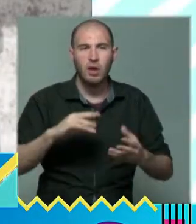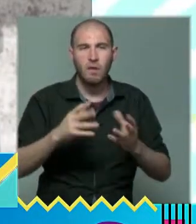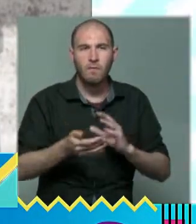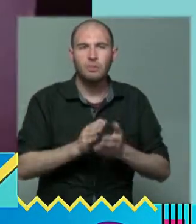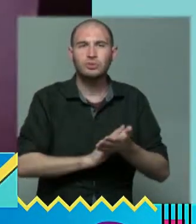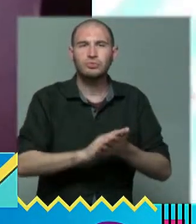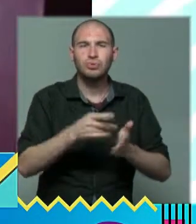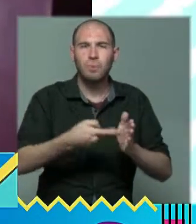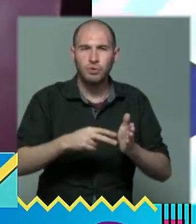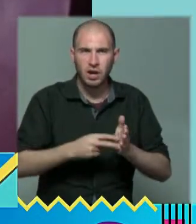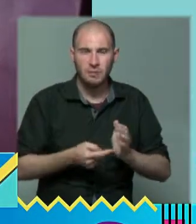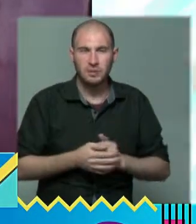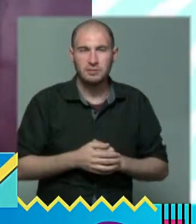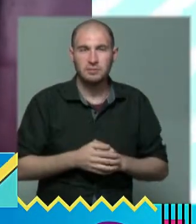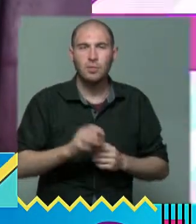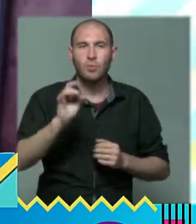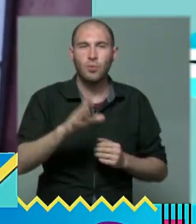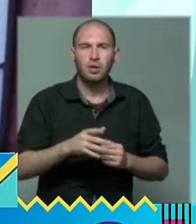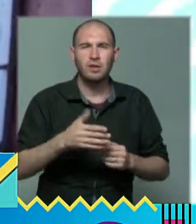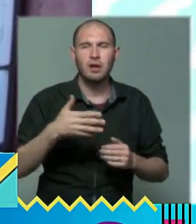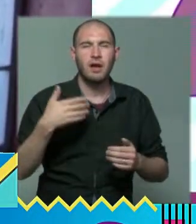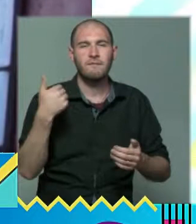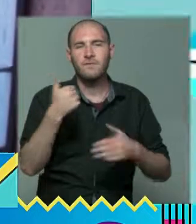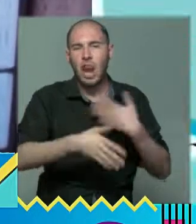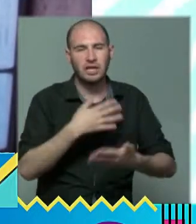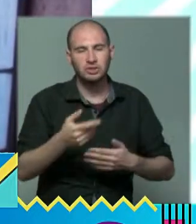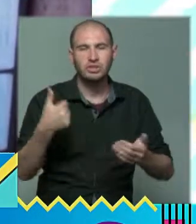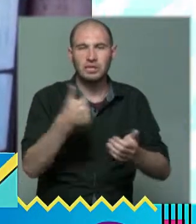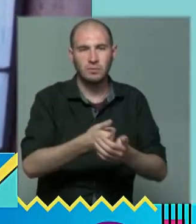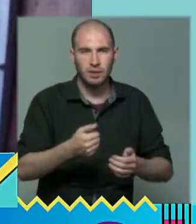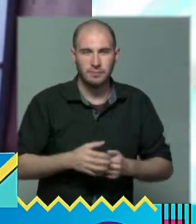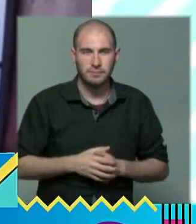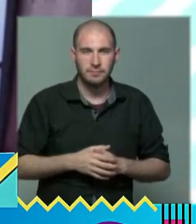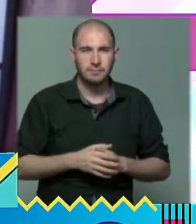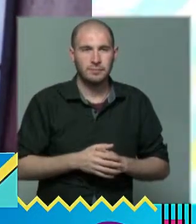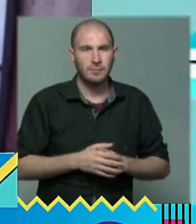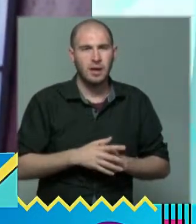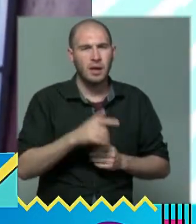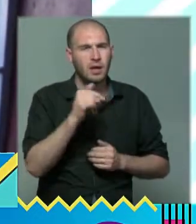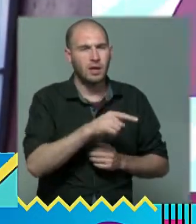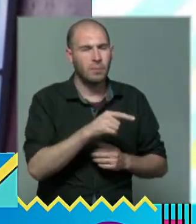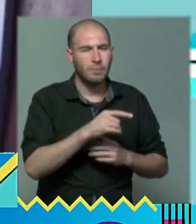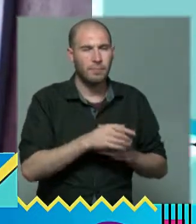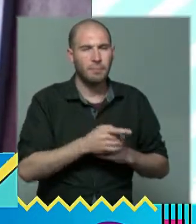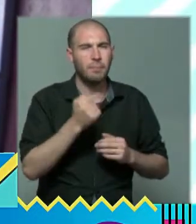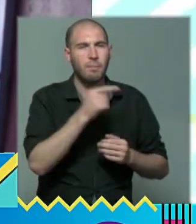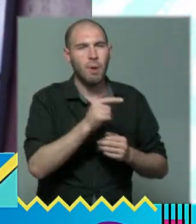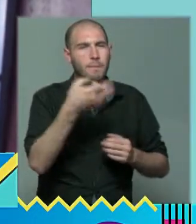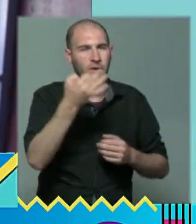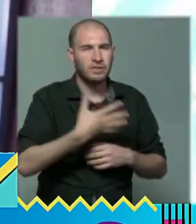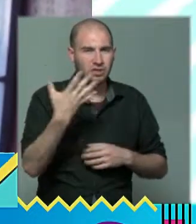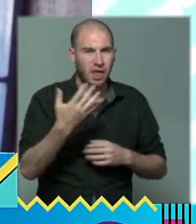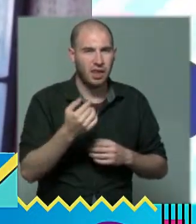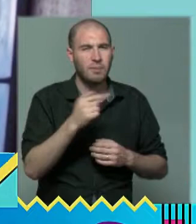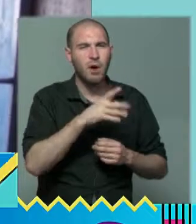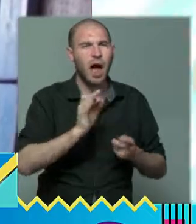solucionar conflictos que no sea otra forma de que la agresión, claro, en forma sexual. Arturo, voy a apelar a tu capacidad profesional y